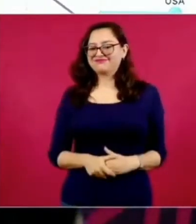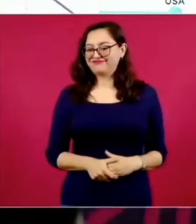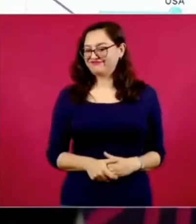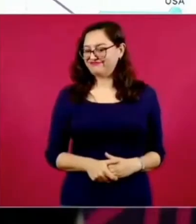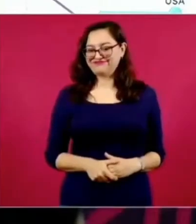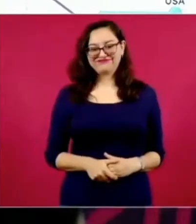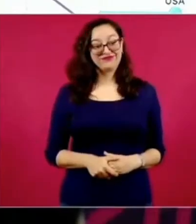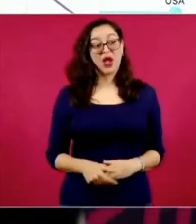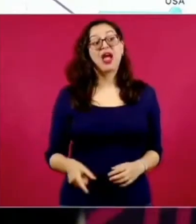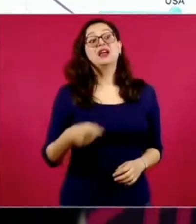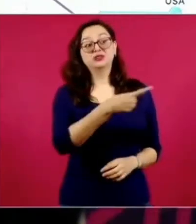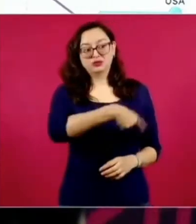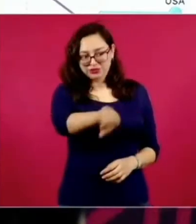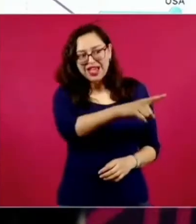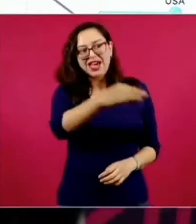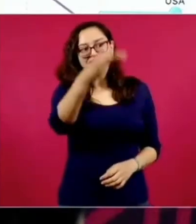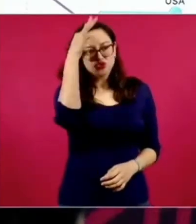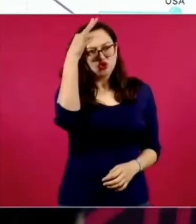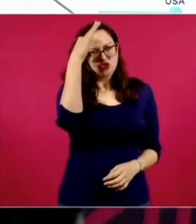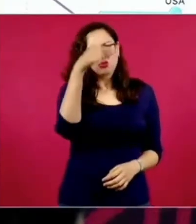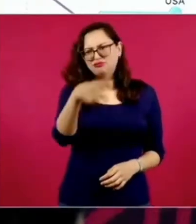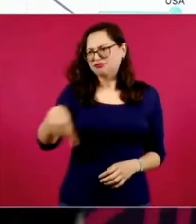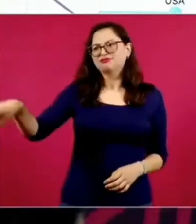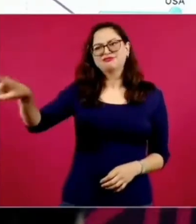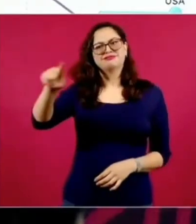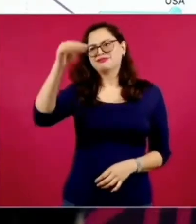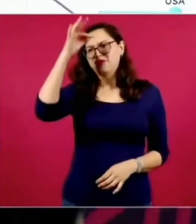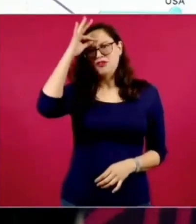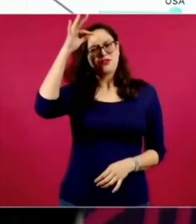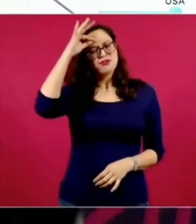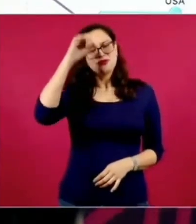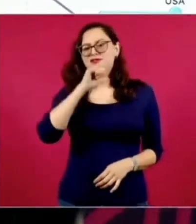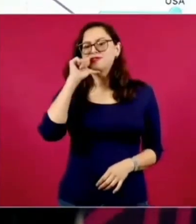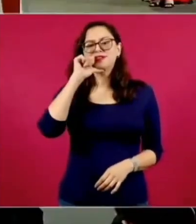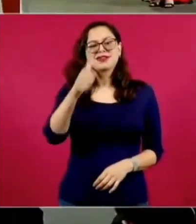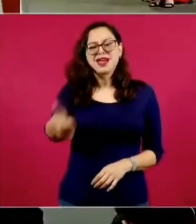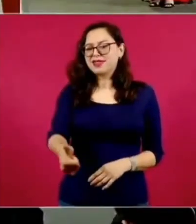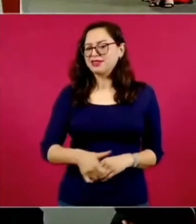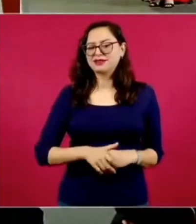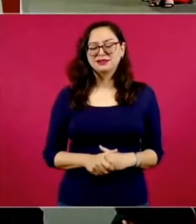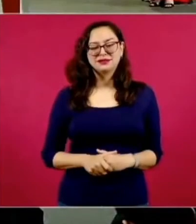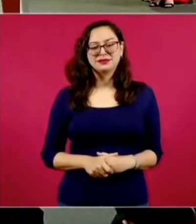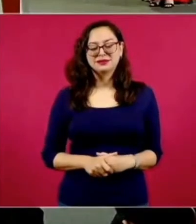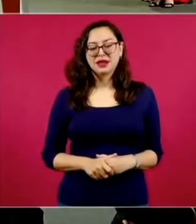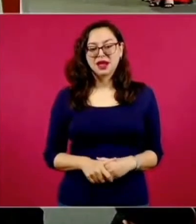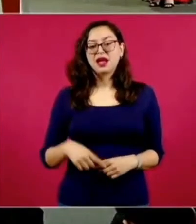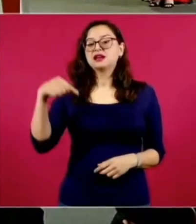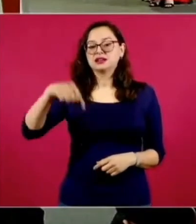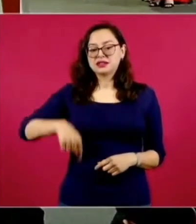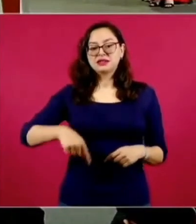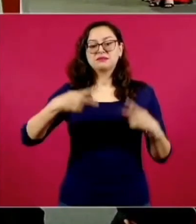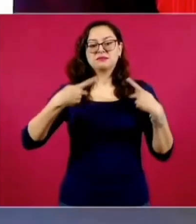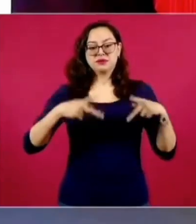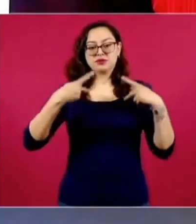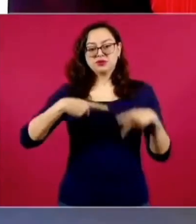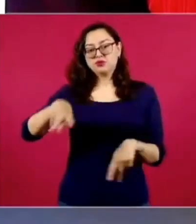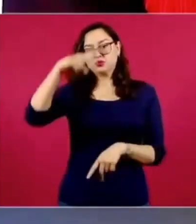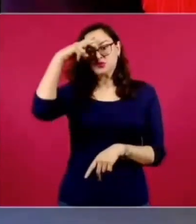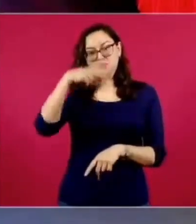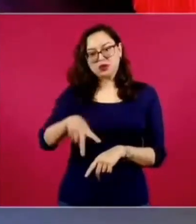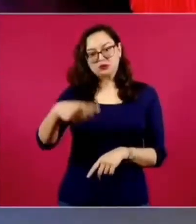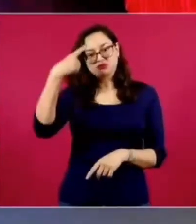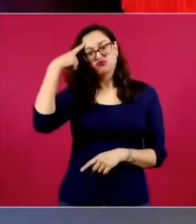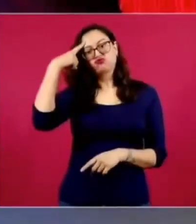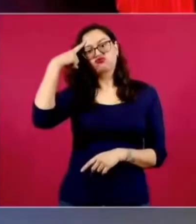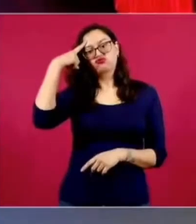muchas veces, tonto es el que piensa que el pueblo es tonto. La gente en México está muy consciente,